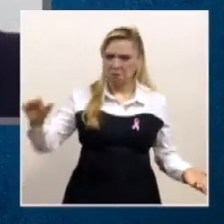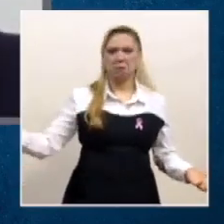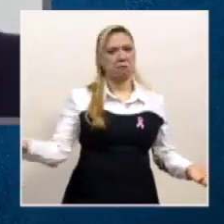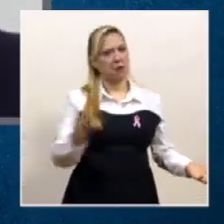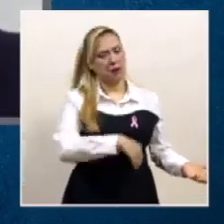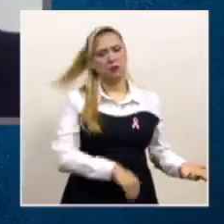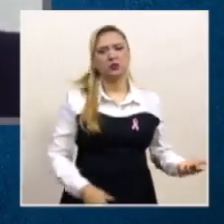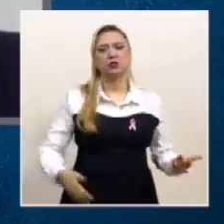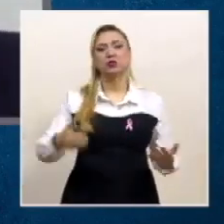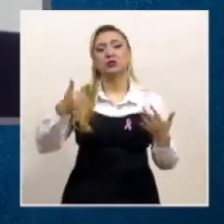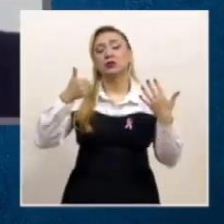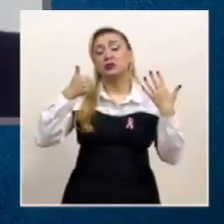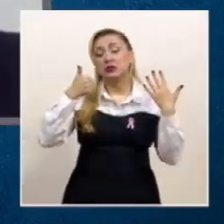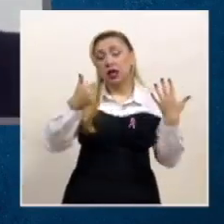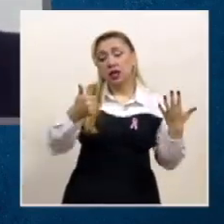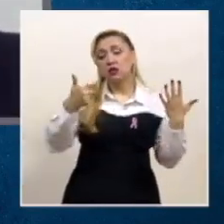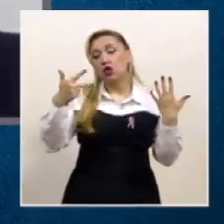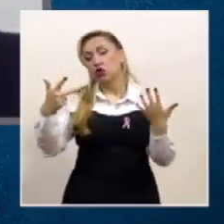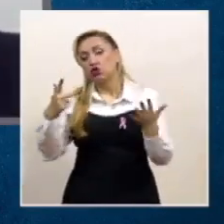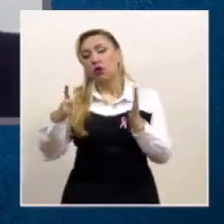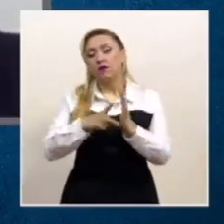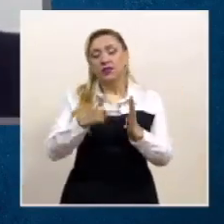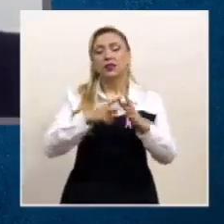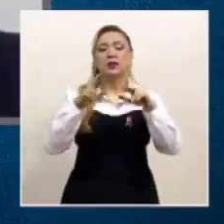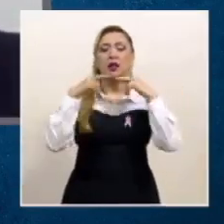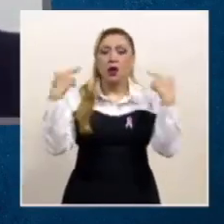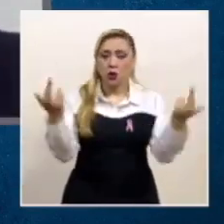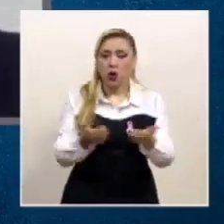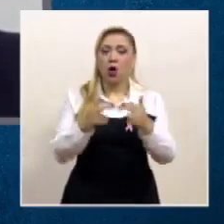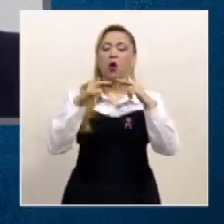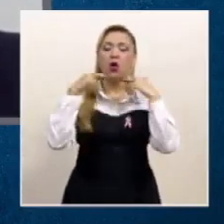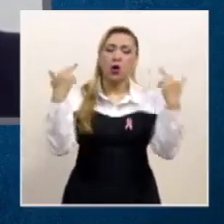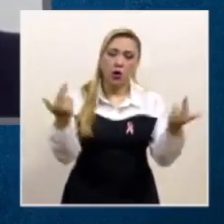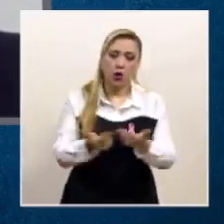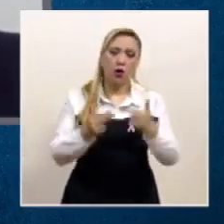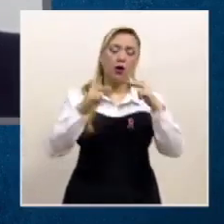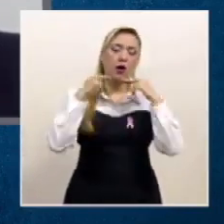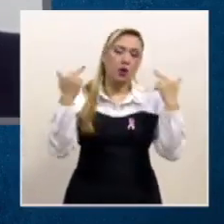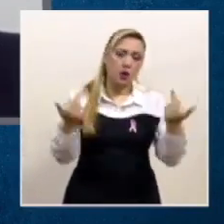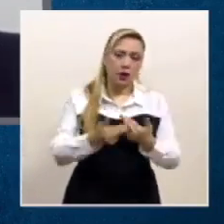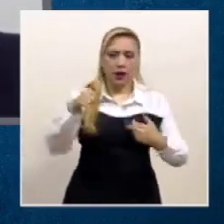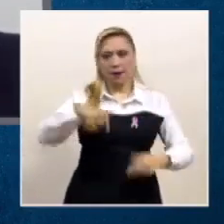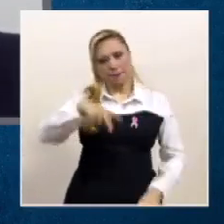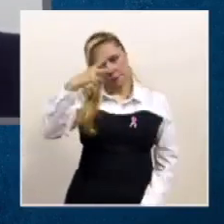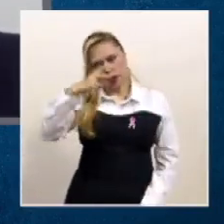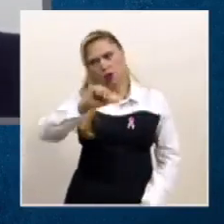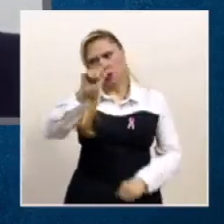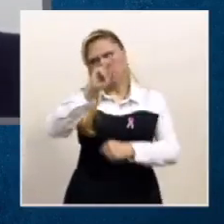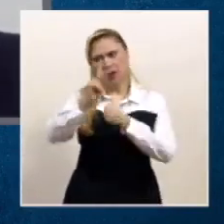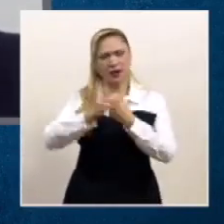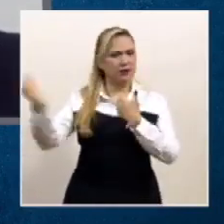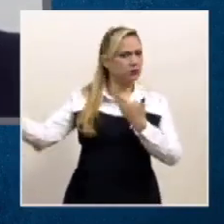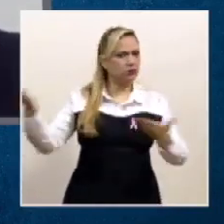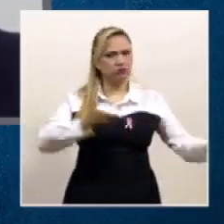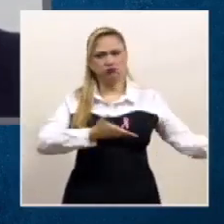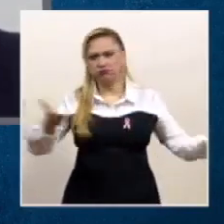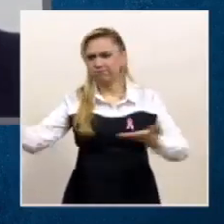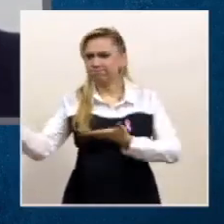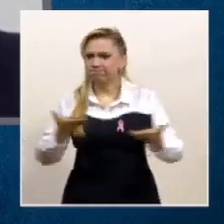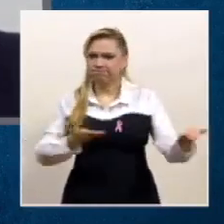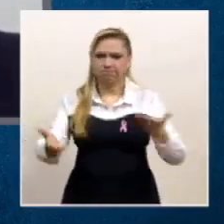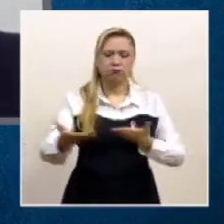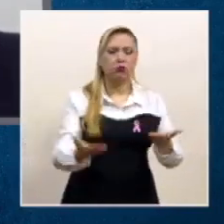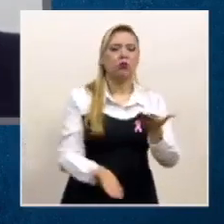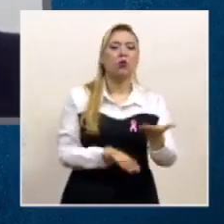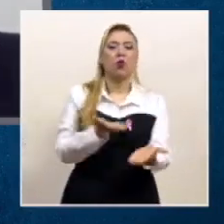realizan 6 a 8 sesiones del comité ad hoc, que le llamaron en su momento, en México y en otros países, para hacer la